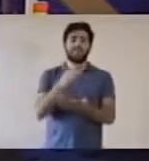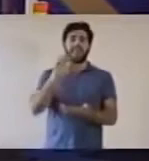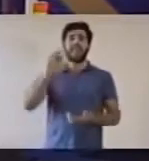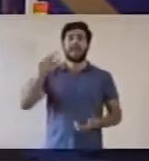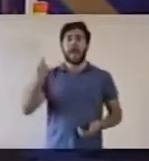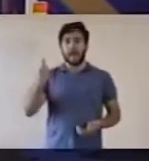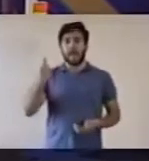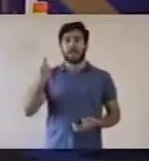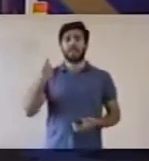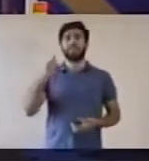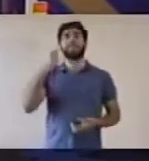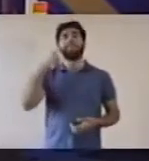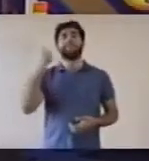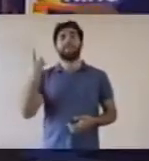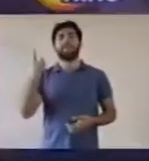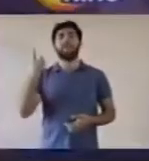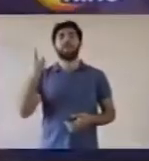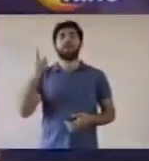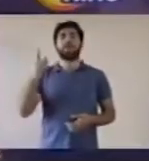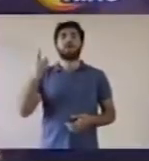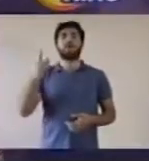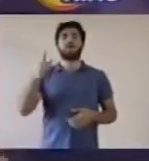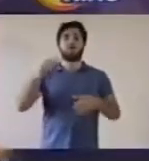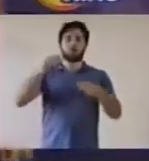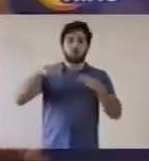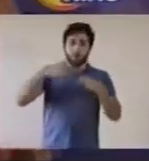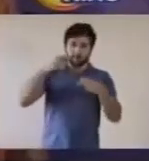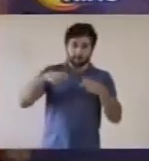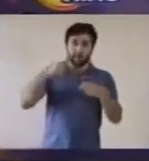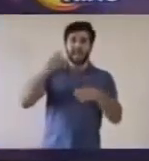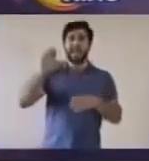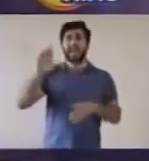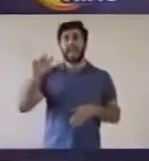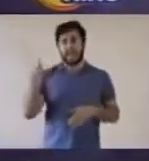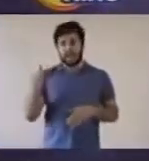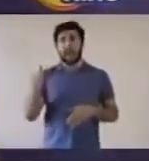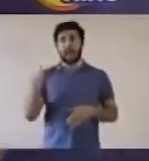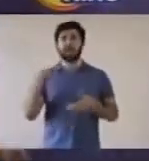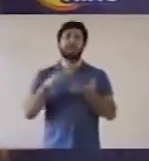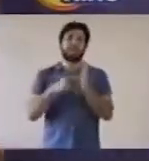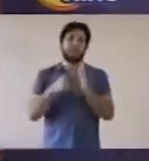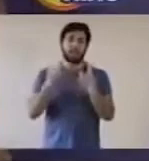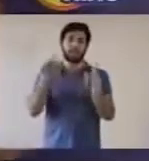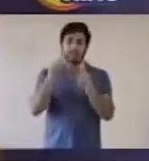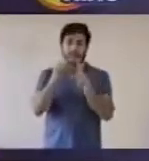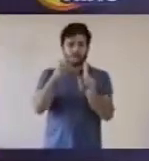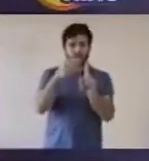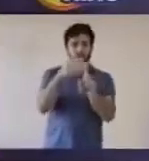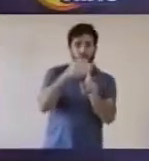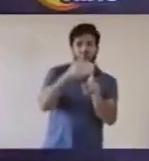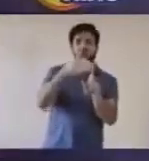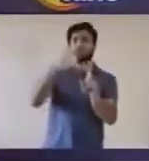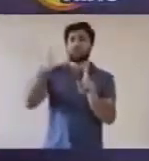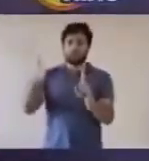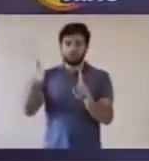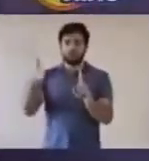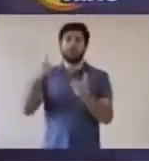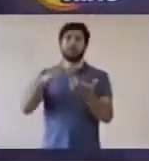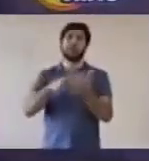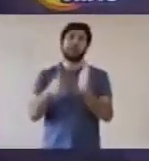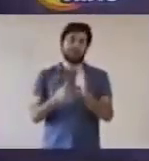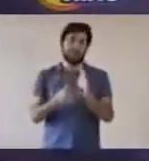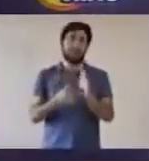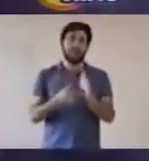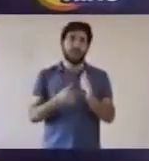cocinera y sopera, la partícula, si te das cuenta, está al final de las palabras. Entonces